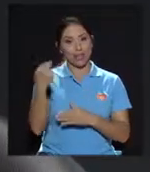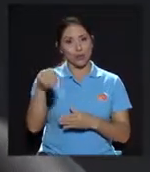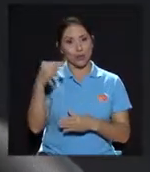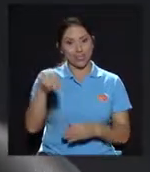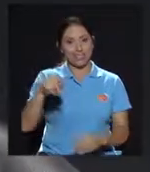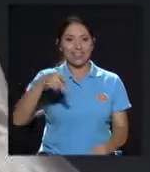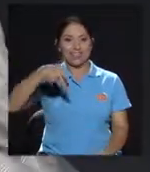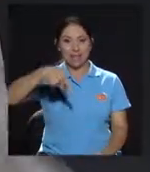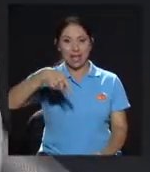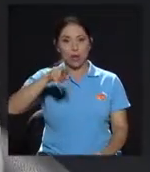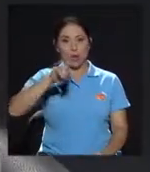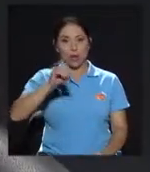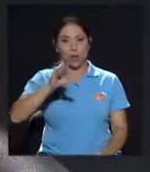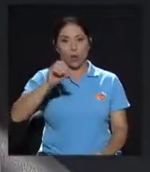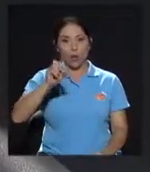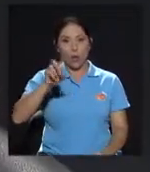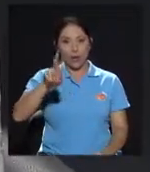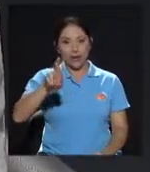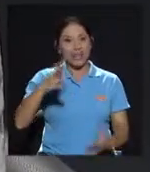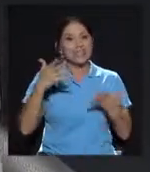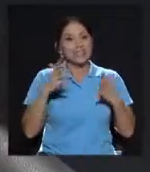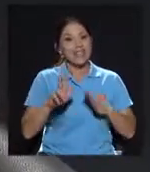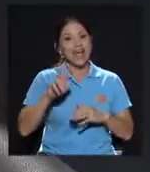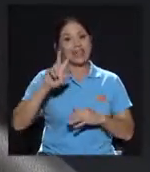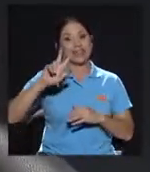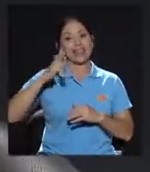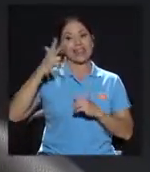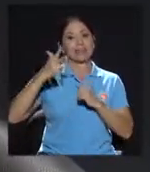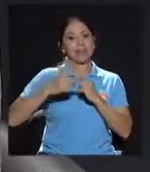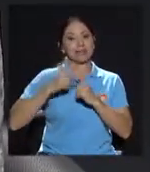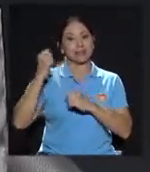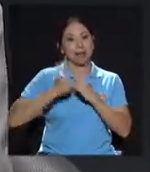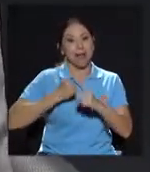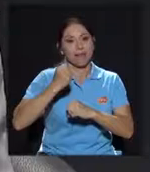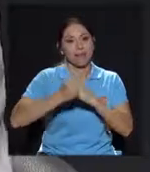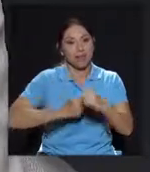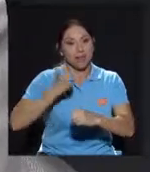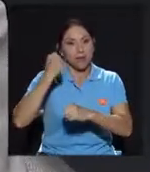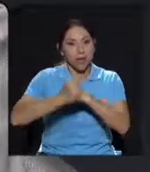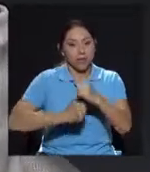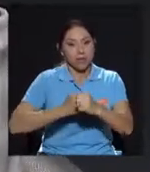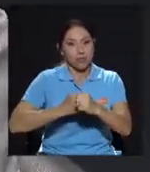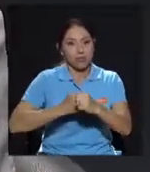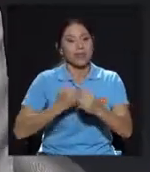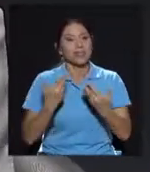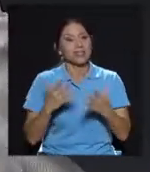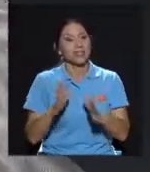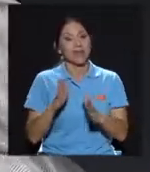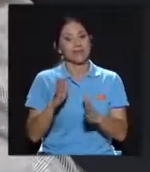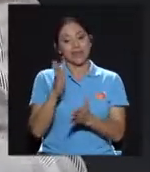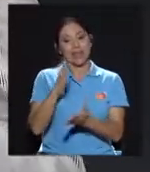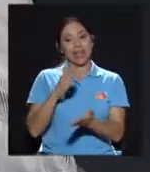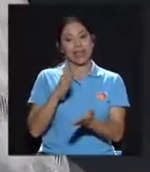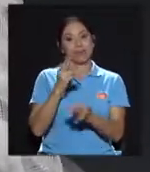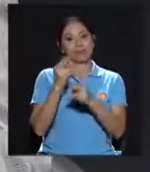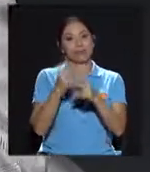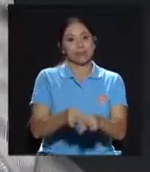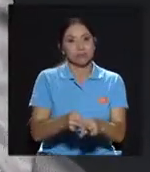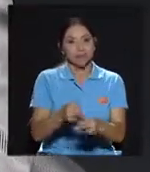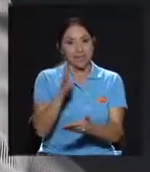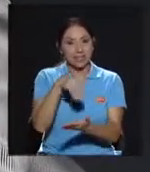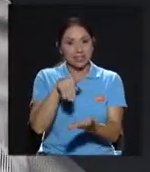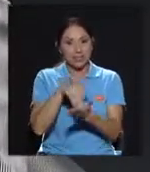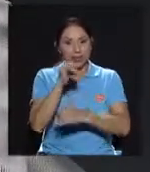por tercer año consecutivo fue designada por el centro internacional de comercio que es un